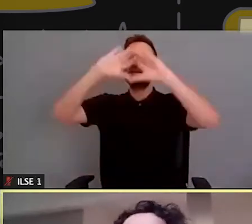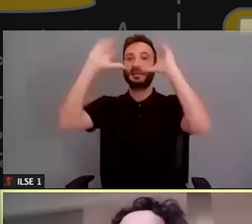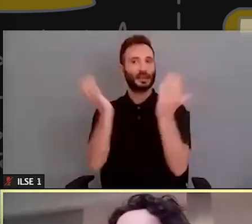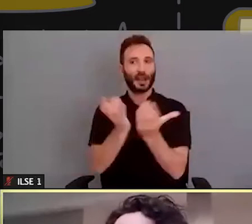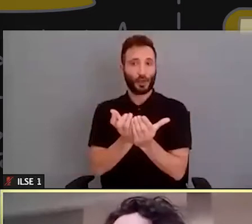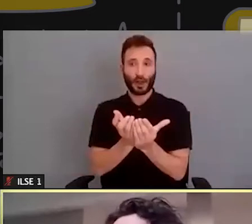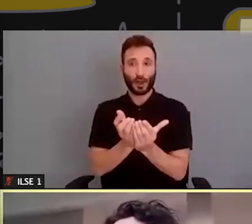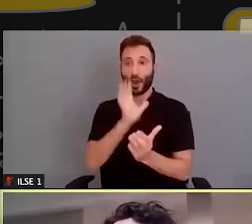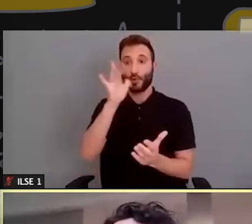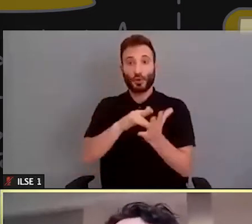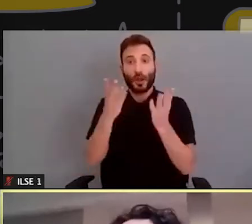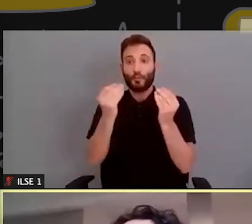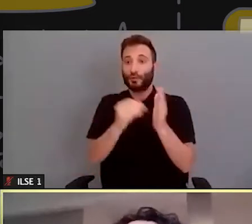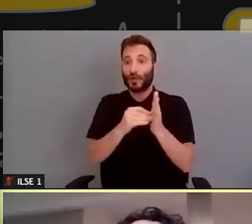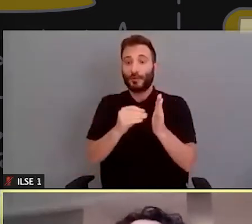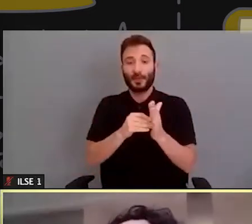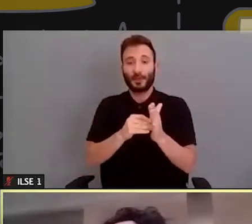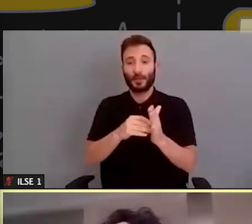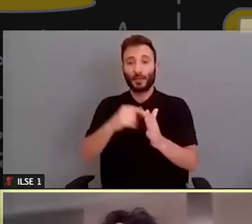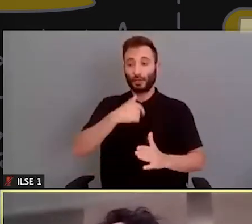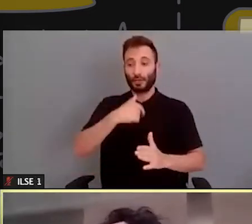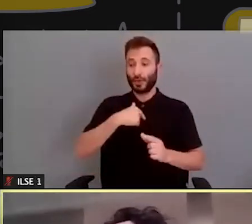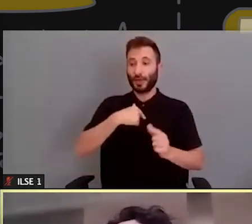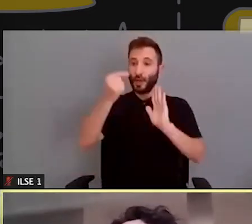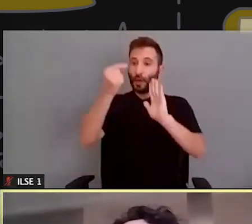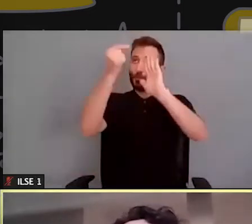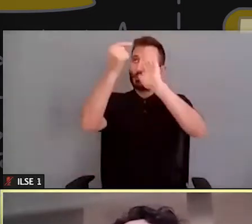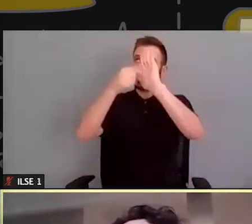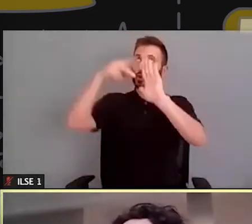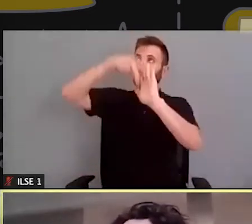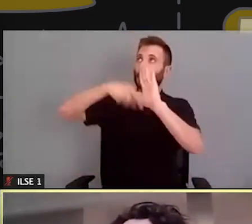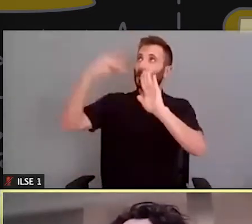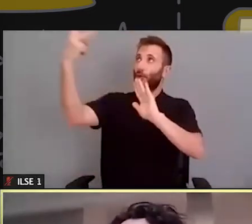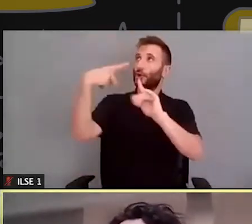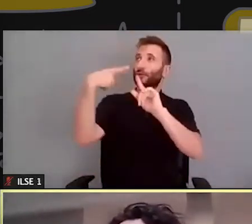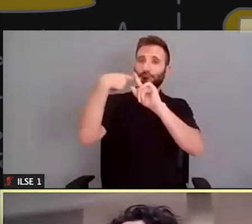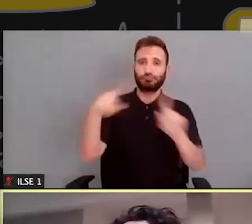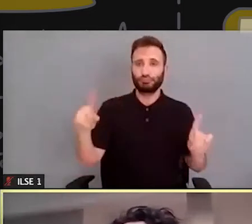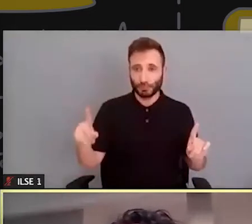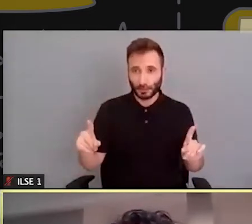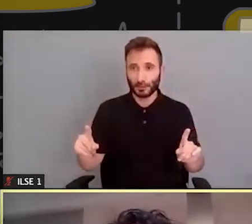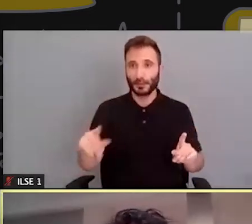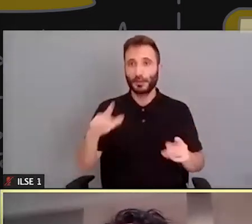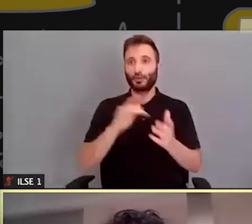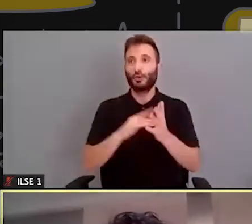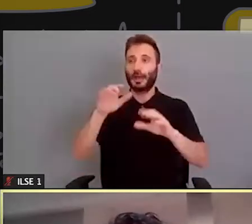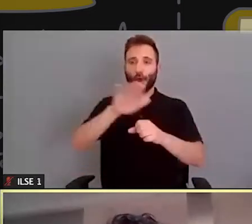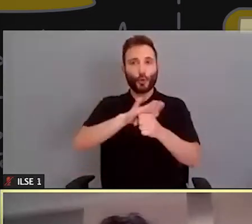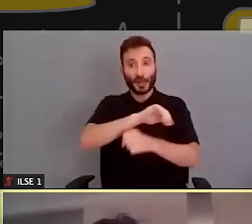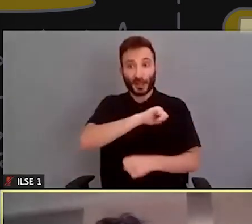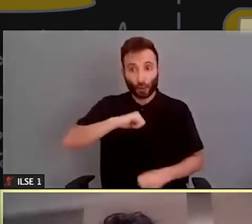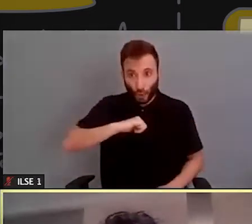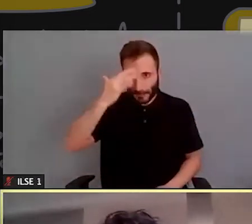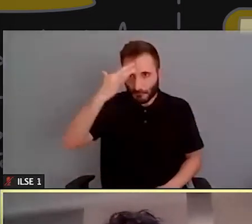complejo muchas veces, como decían, distintas medidas, distintos criterios a nivel de comunidades autónomas, sencillamente,